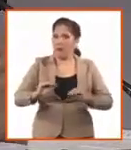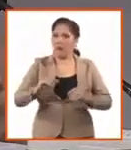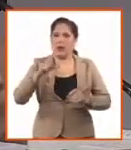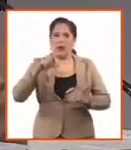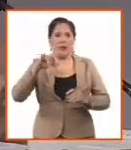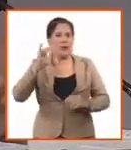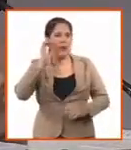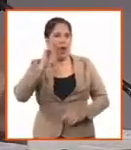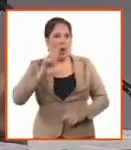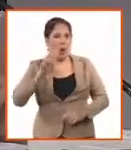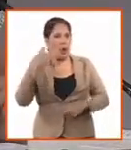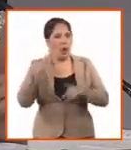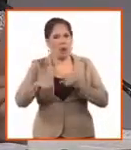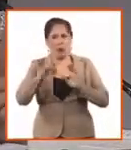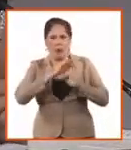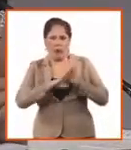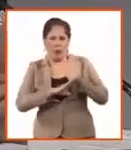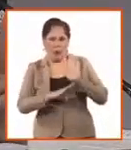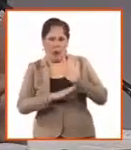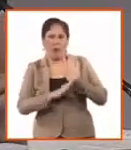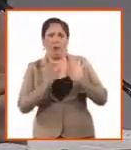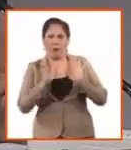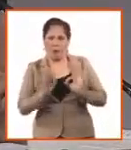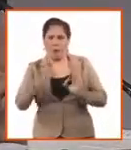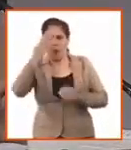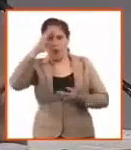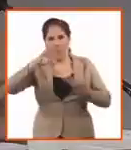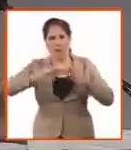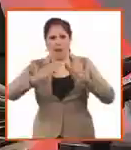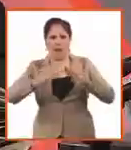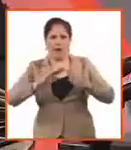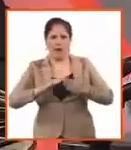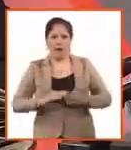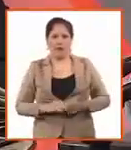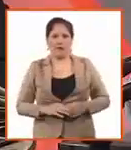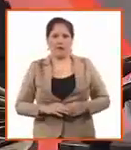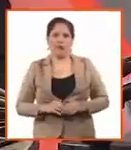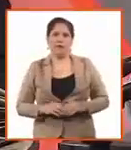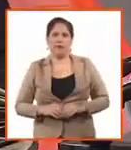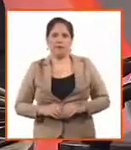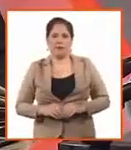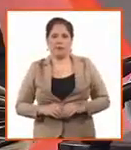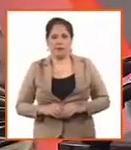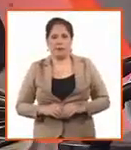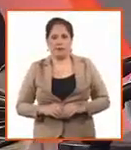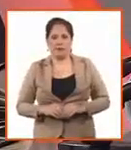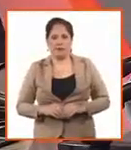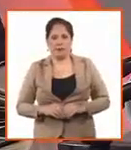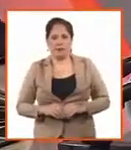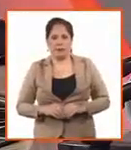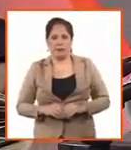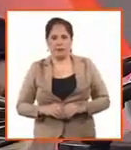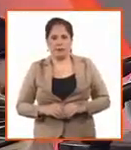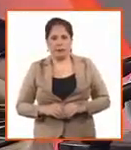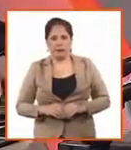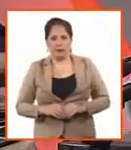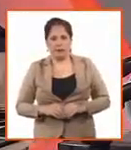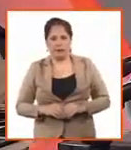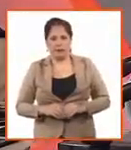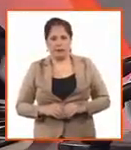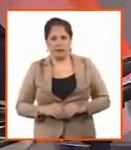Confilo, otro programa que sale de Cuba Debate. Bueno, pues nos vemos entonces y seguimos con el Che en este final de nuestra mesa